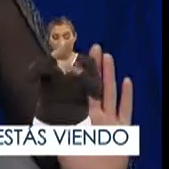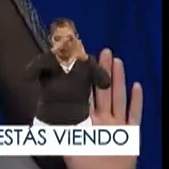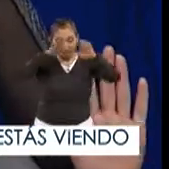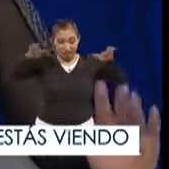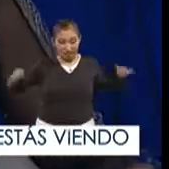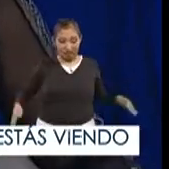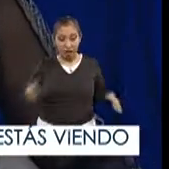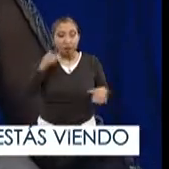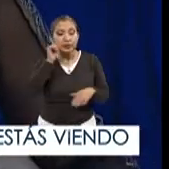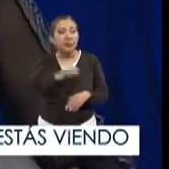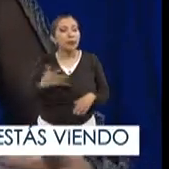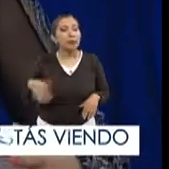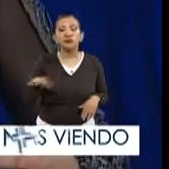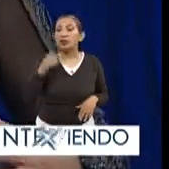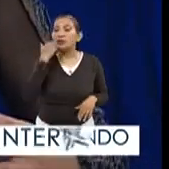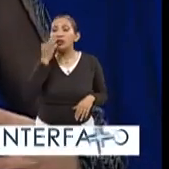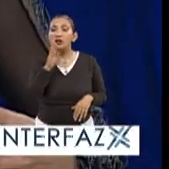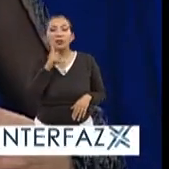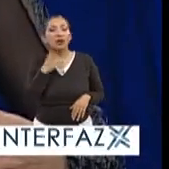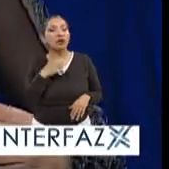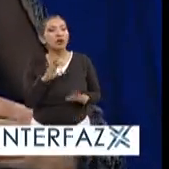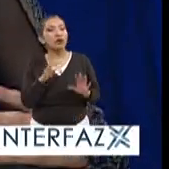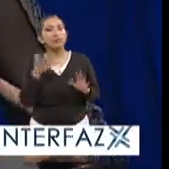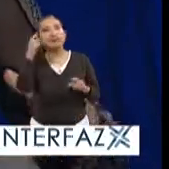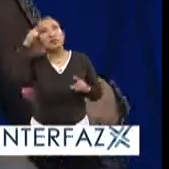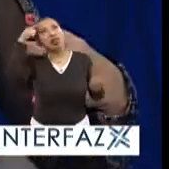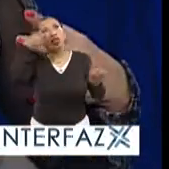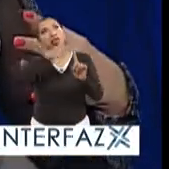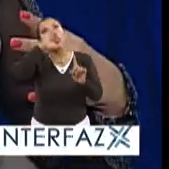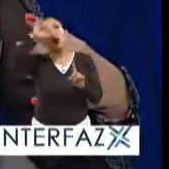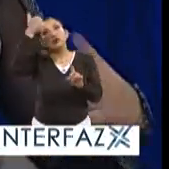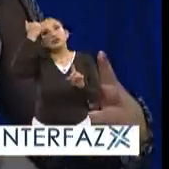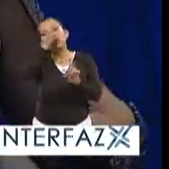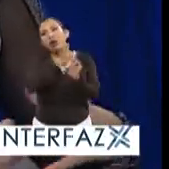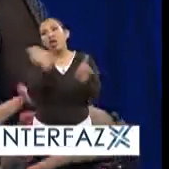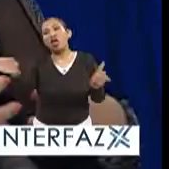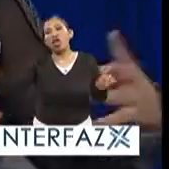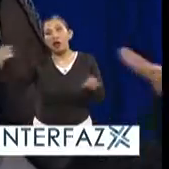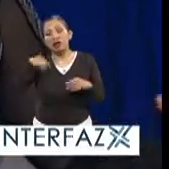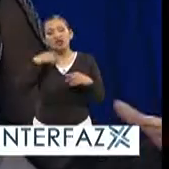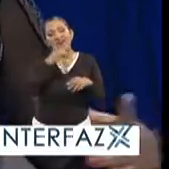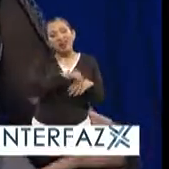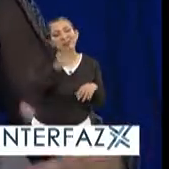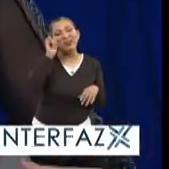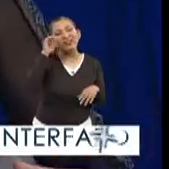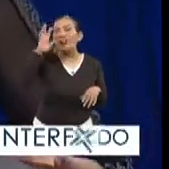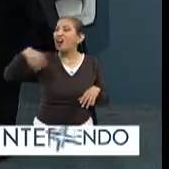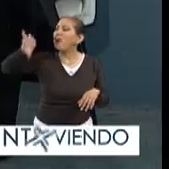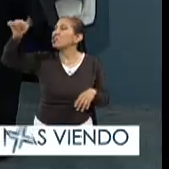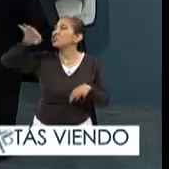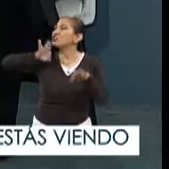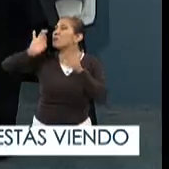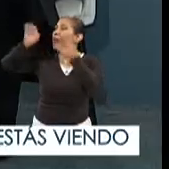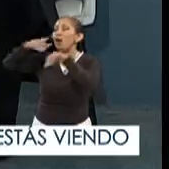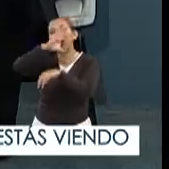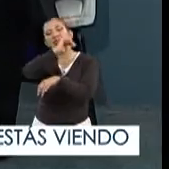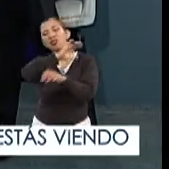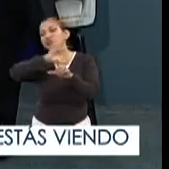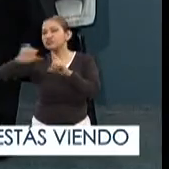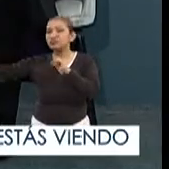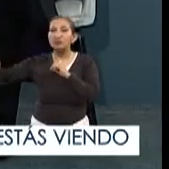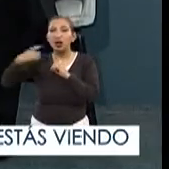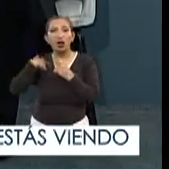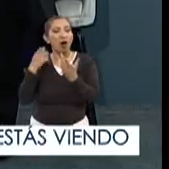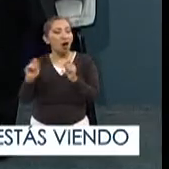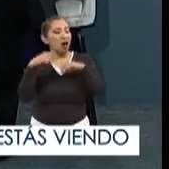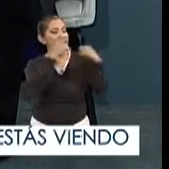mostrador es siempre buscando o teniendo otra idea, ¿no? Le decir, bueno, el día de mañana yo busco un trabajo y me voy, o